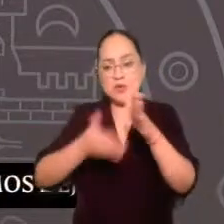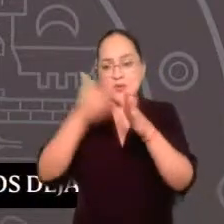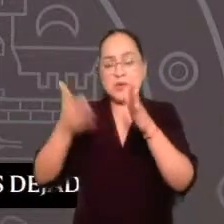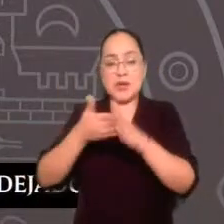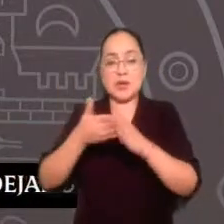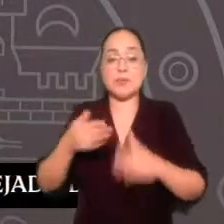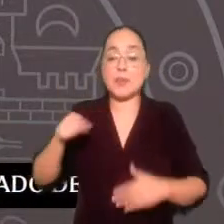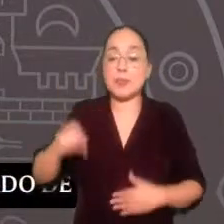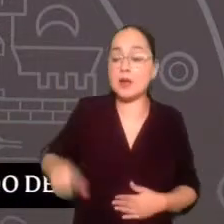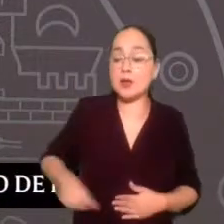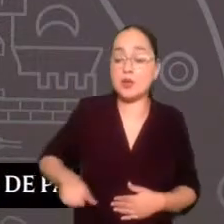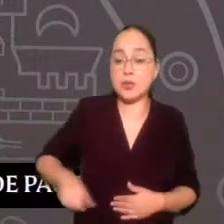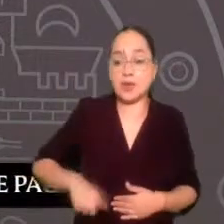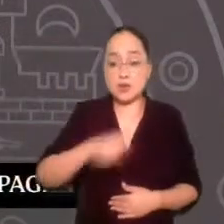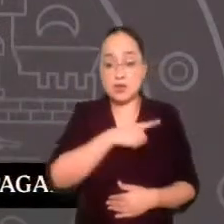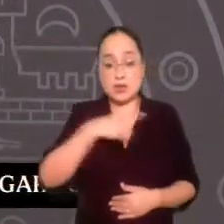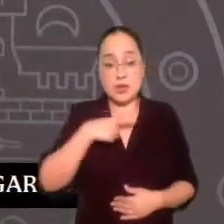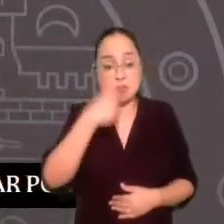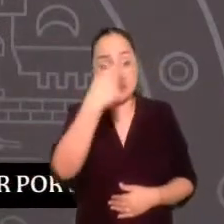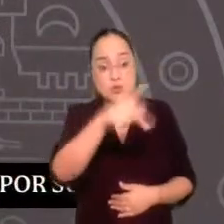de ello. Entonces,